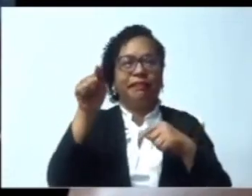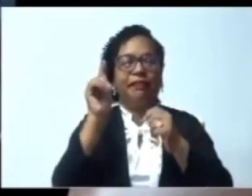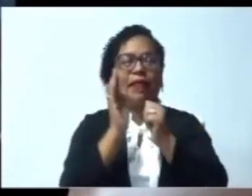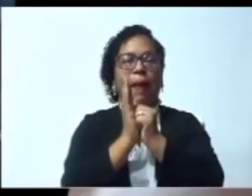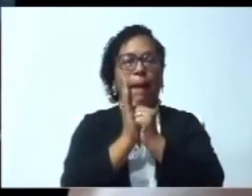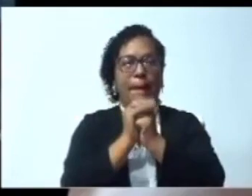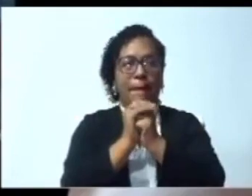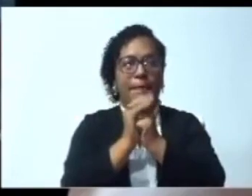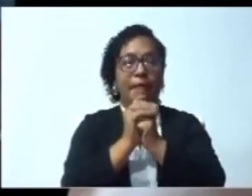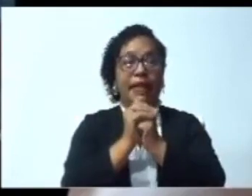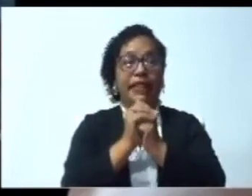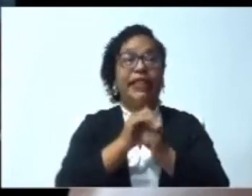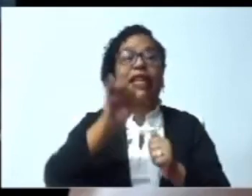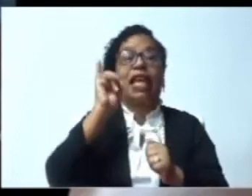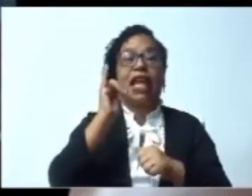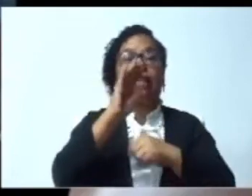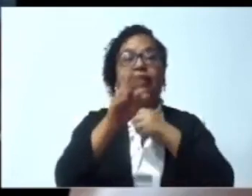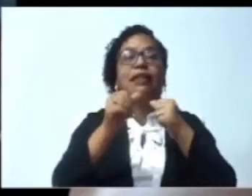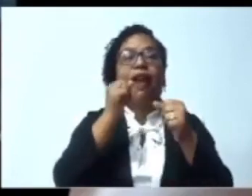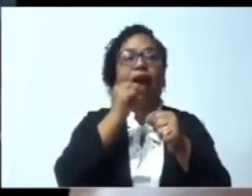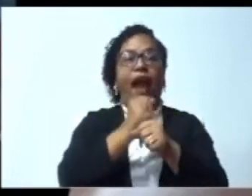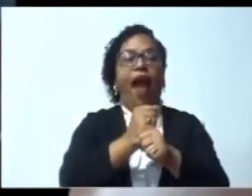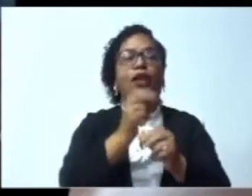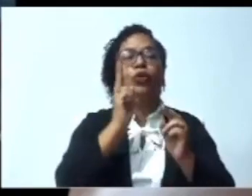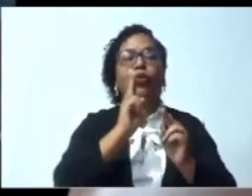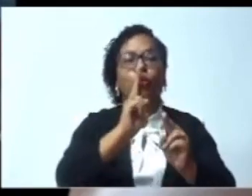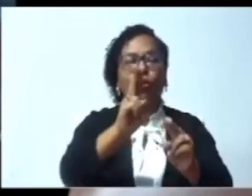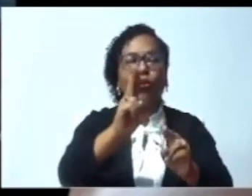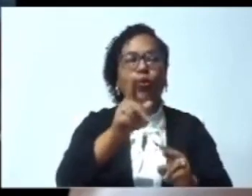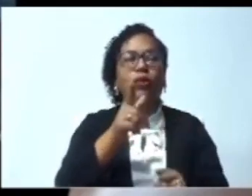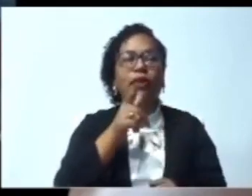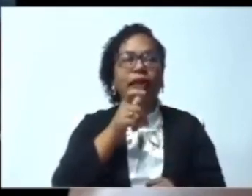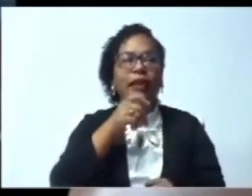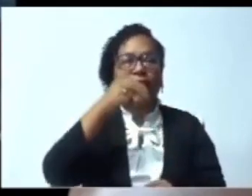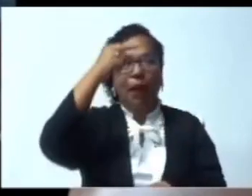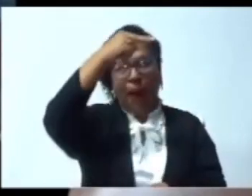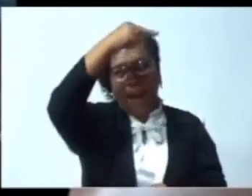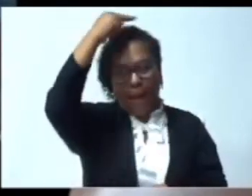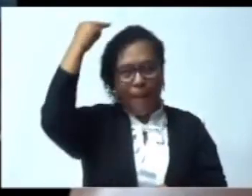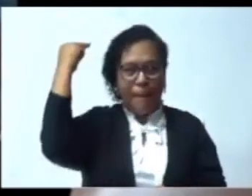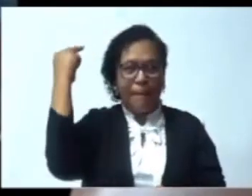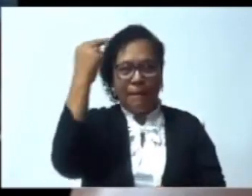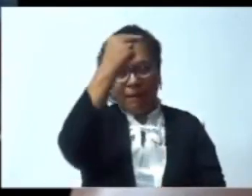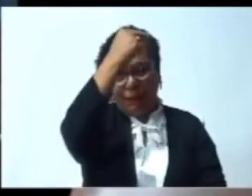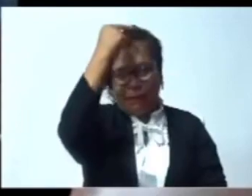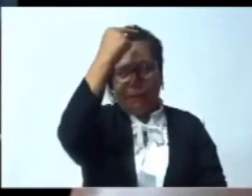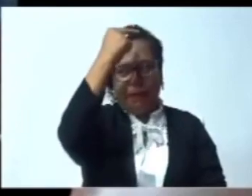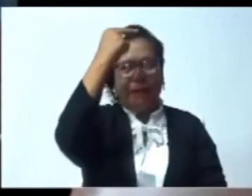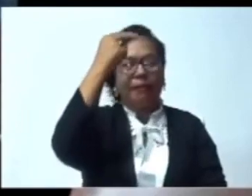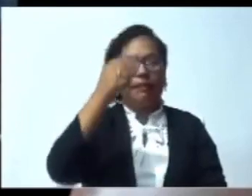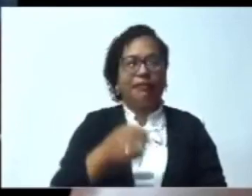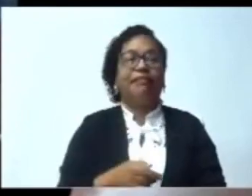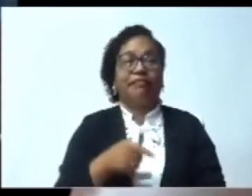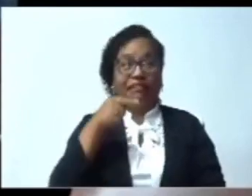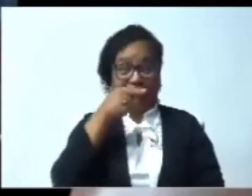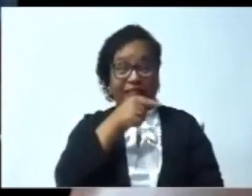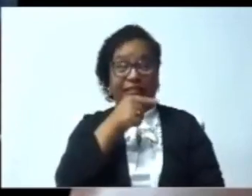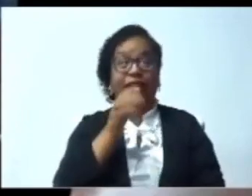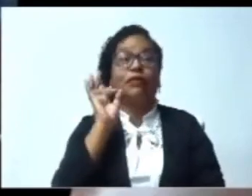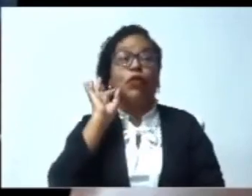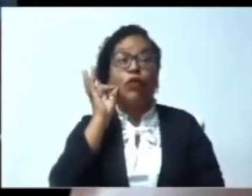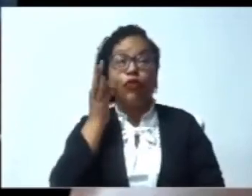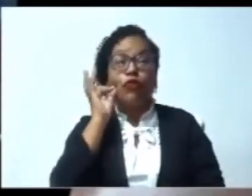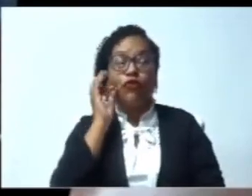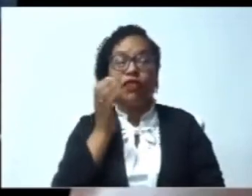República, Hipólito Mejía, quien ha sido un promotor de todo lo que tiene que ver con la